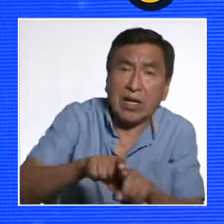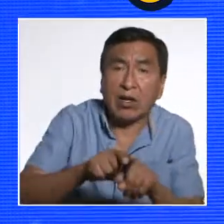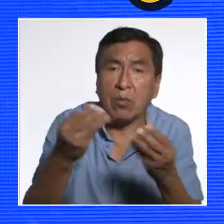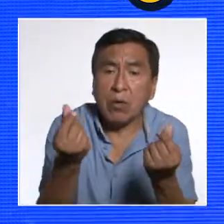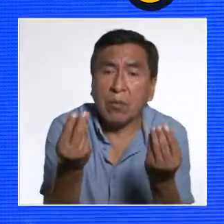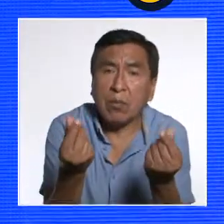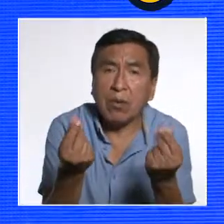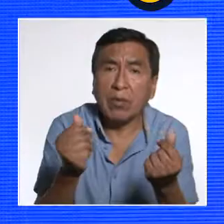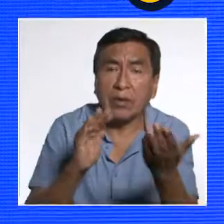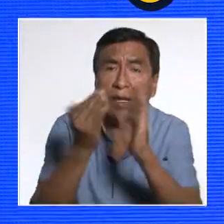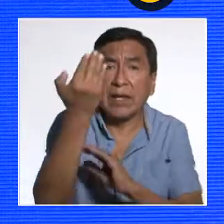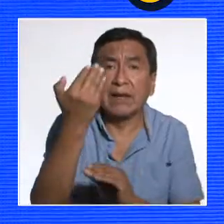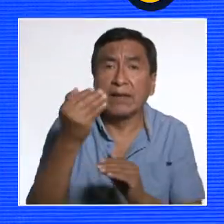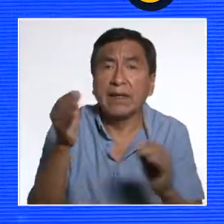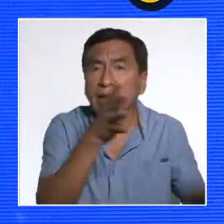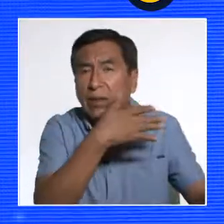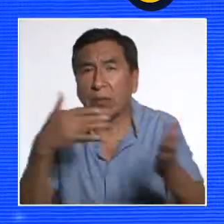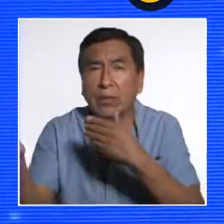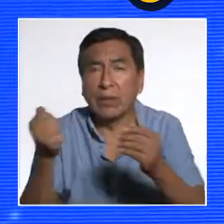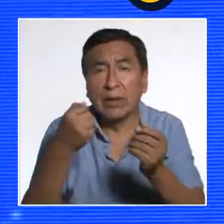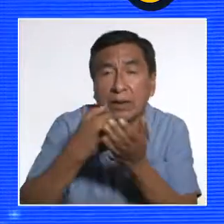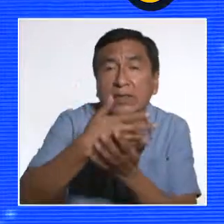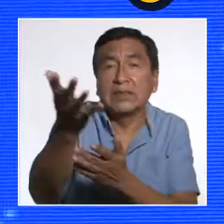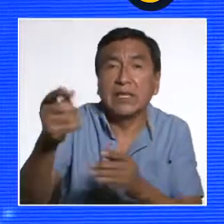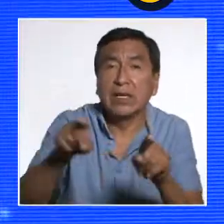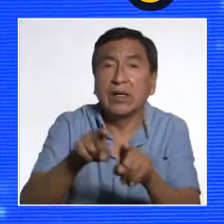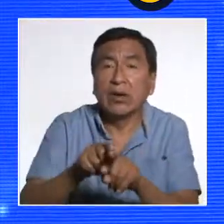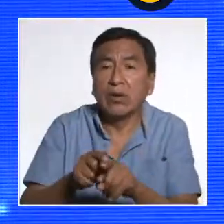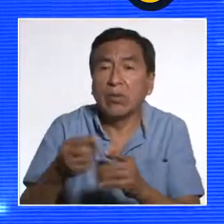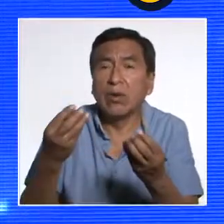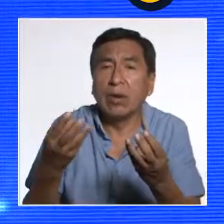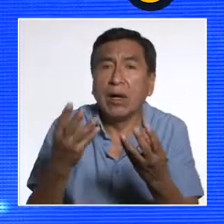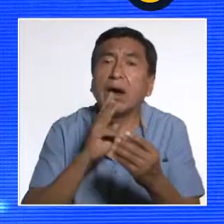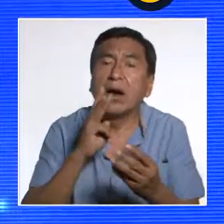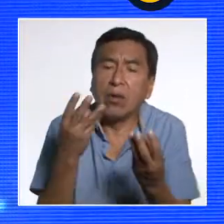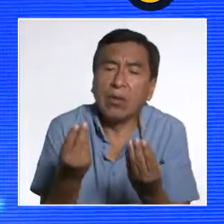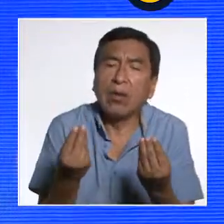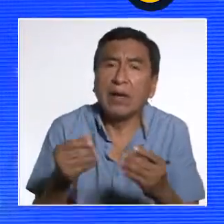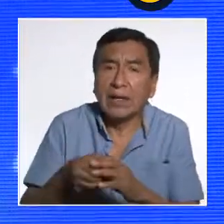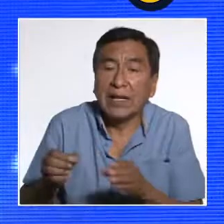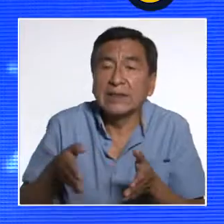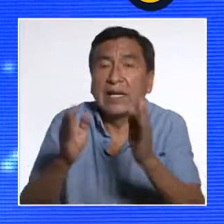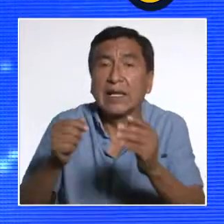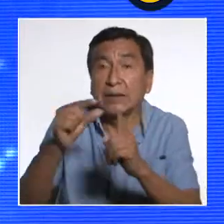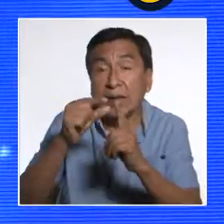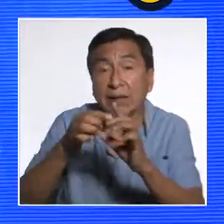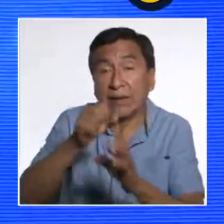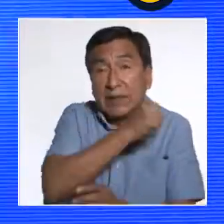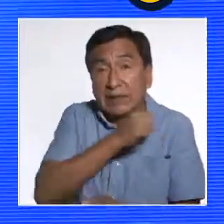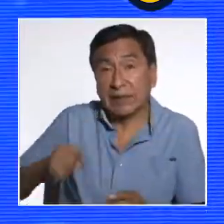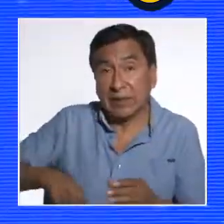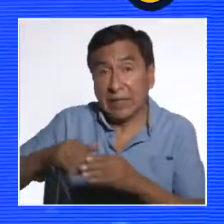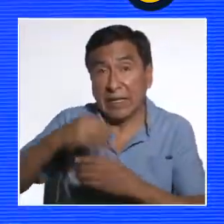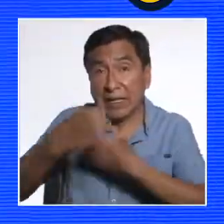del viento, los eché fuera como lodo de las calles. Palabra del Señor. En el